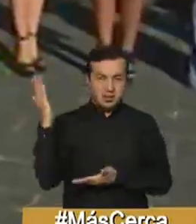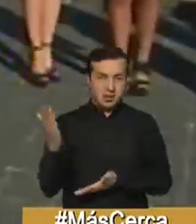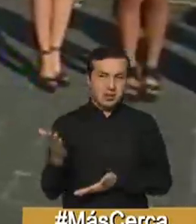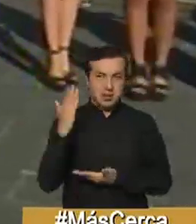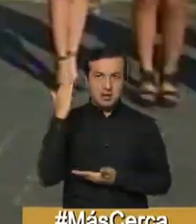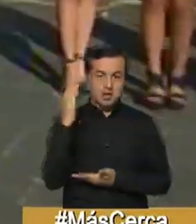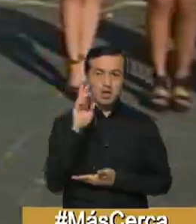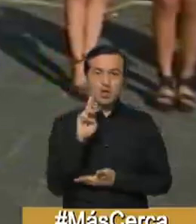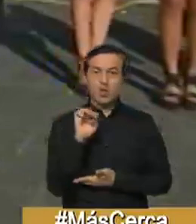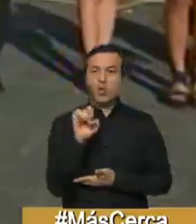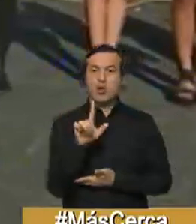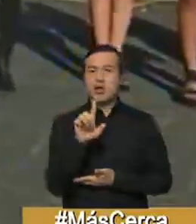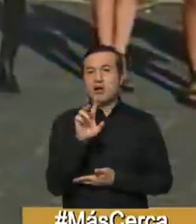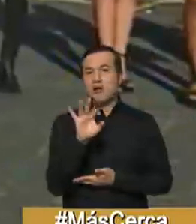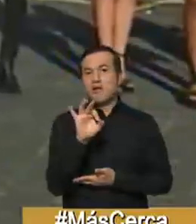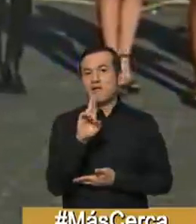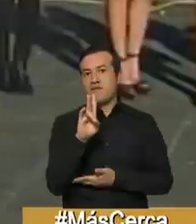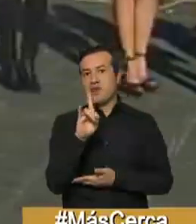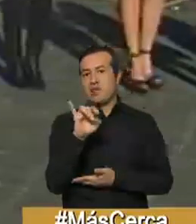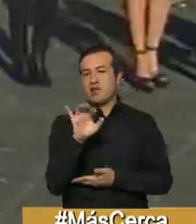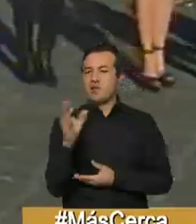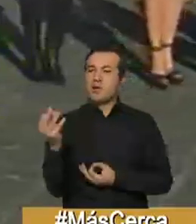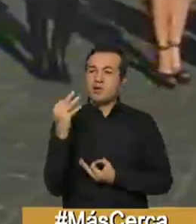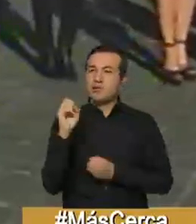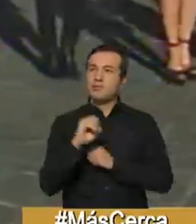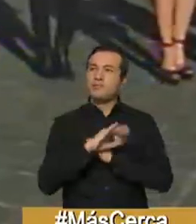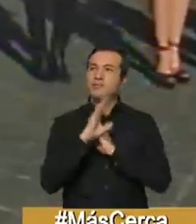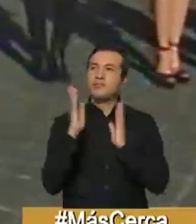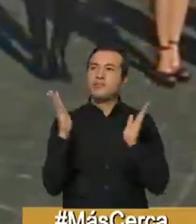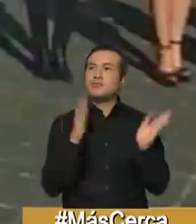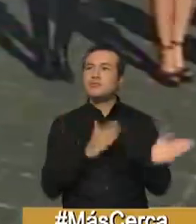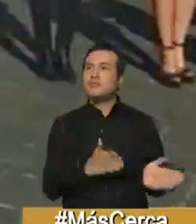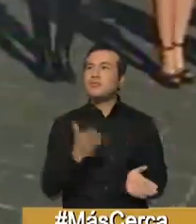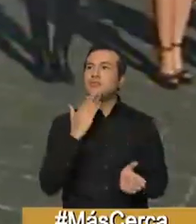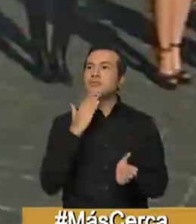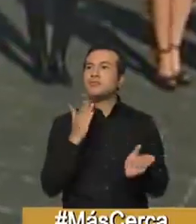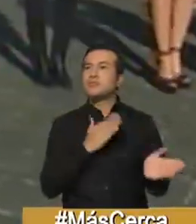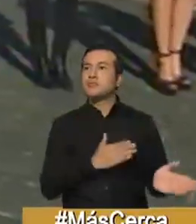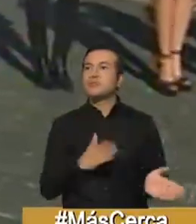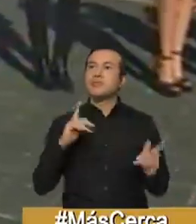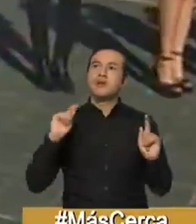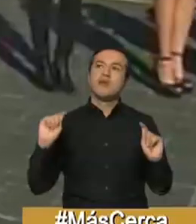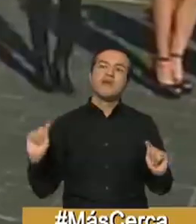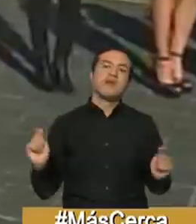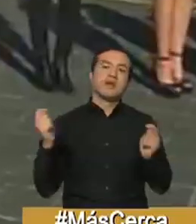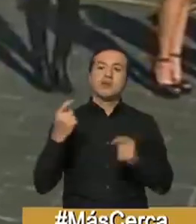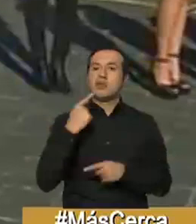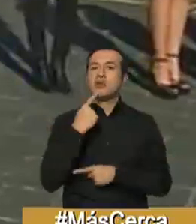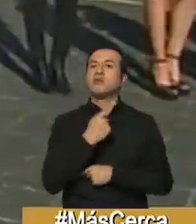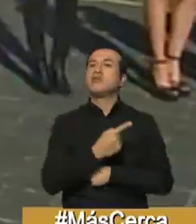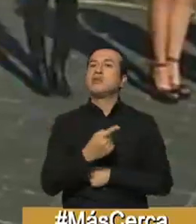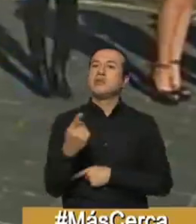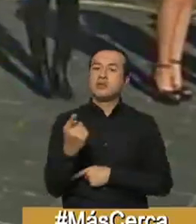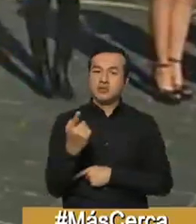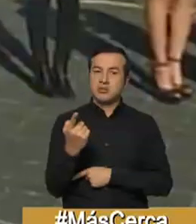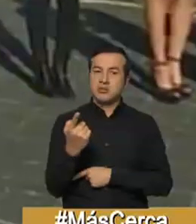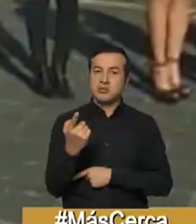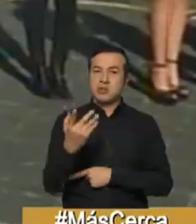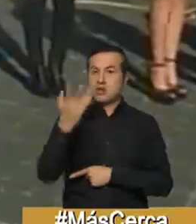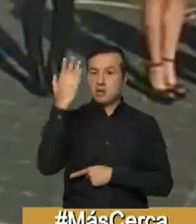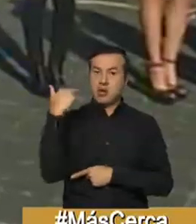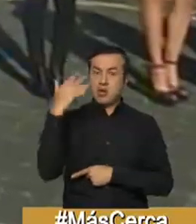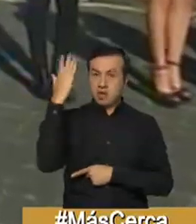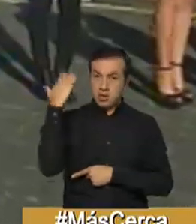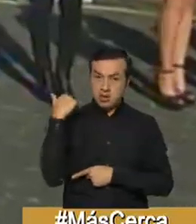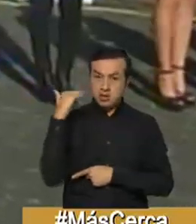alcalde Wilfrido Cabrera para que nos dé detalles al respecto de cómo se origina esta fiesta. Usted me explicaba que antes de